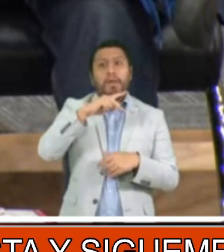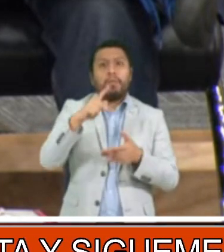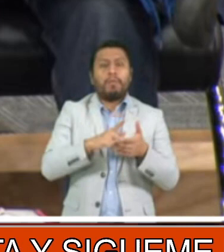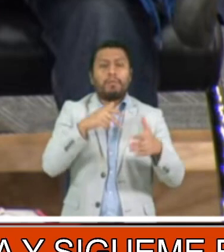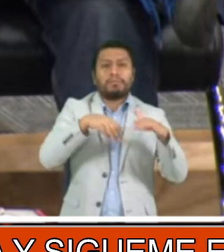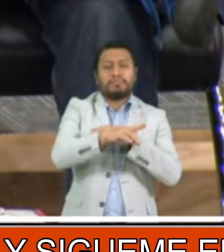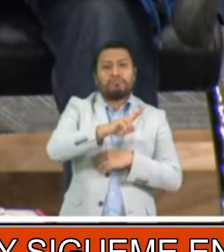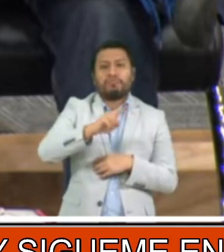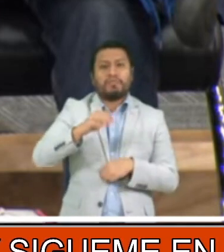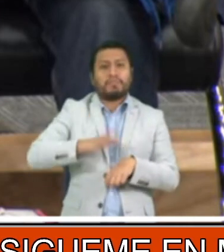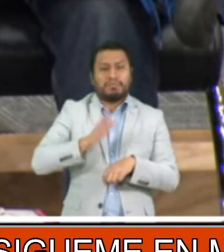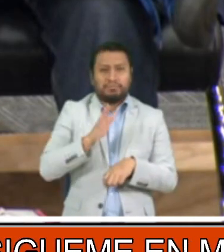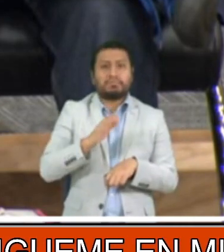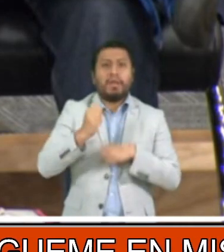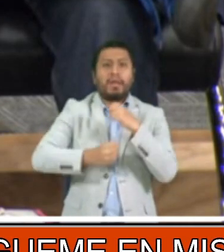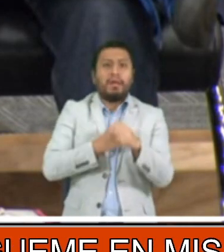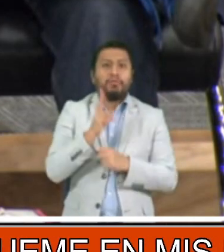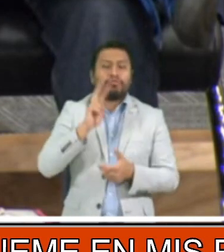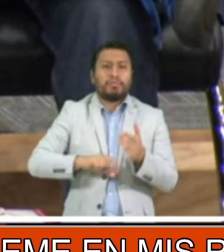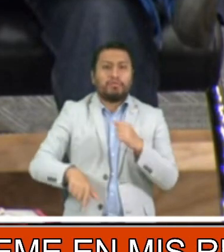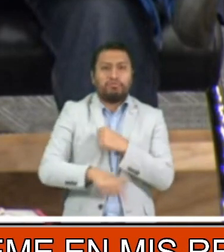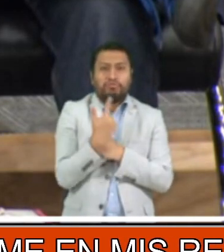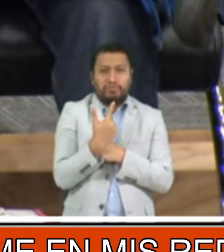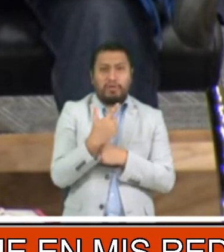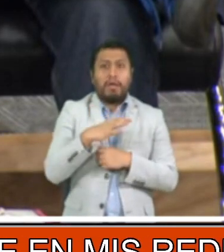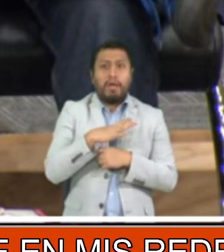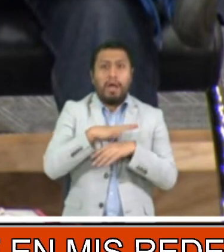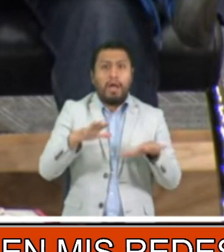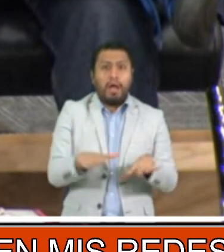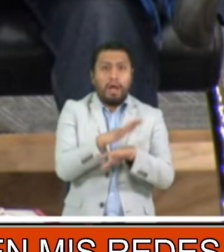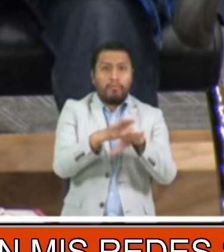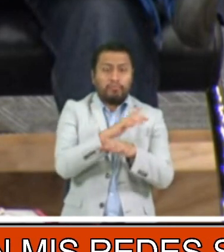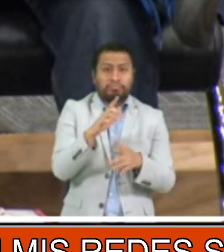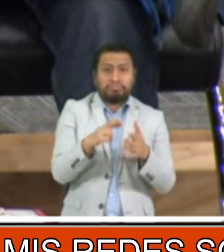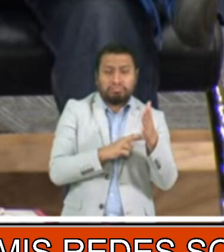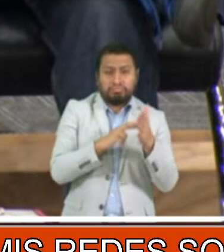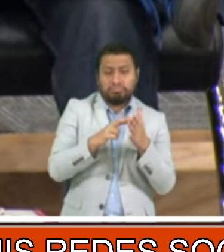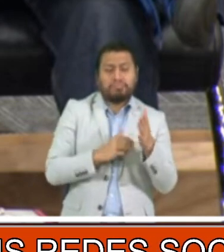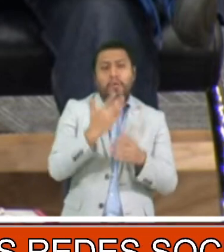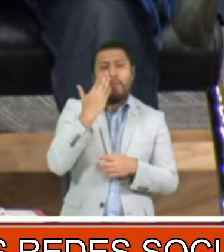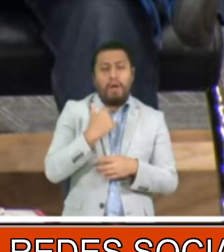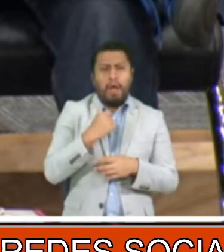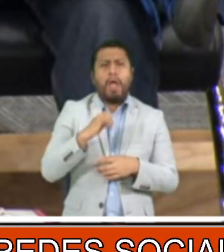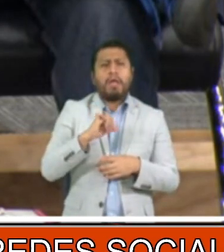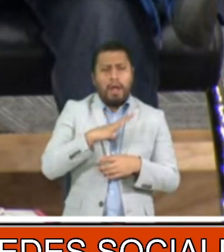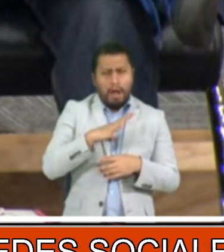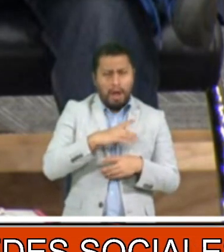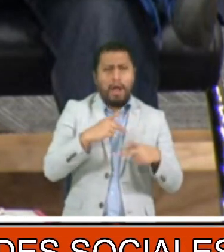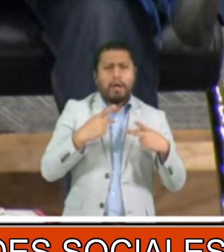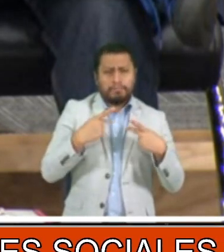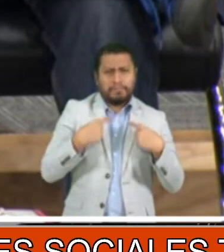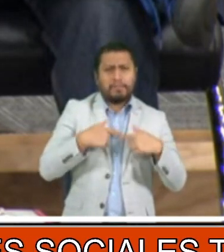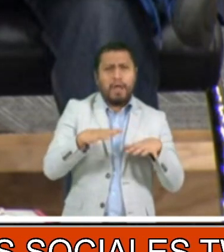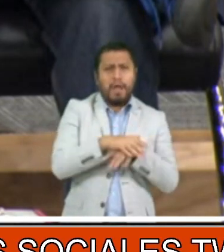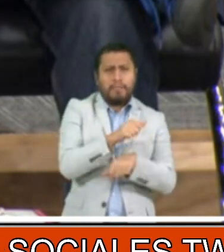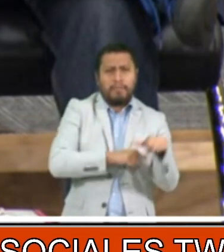En el año 2012 no hubo cambios en la política neoliberal, y si bien es cierto que hubo cambio de actores, en la esencia